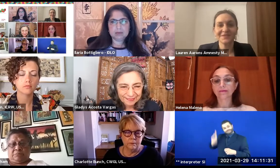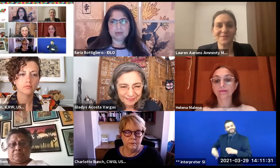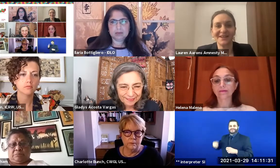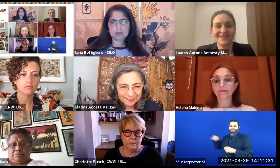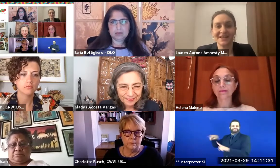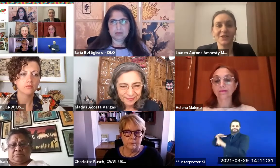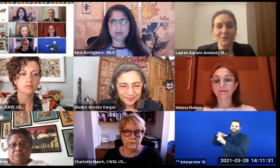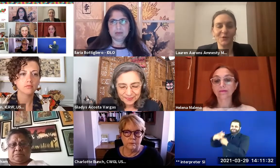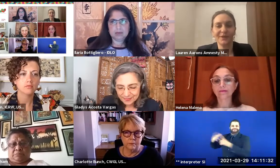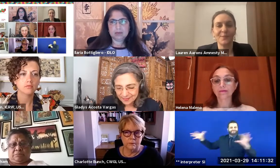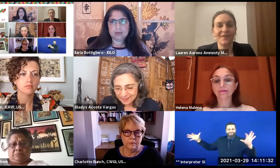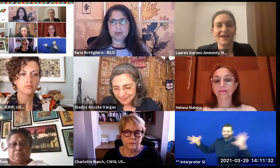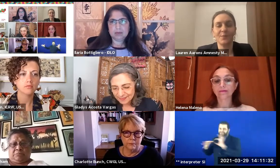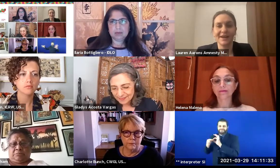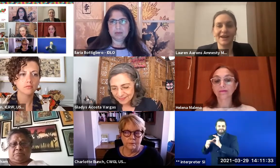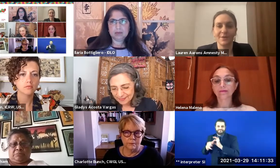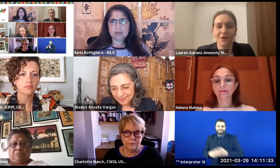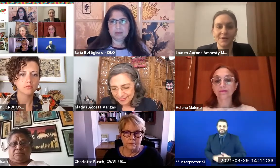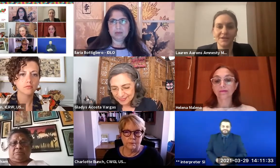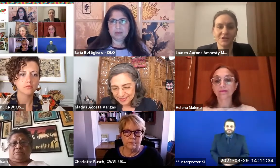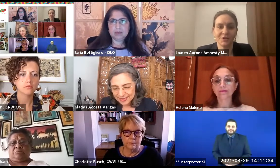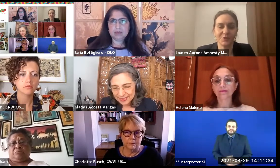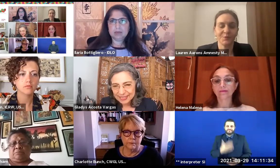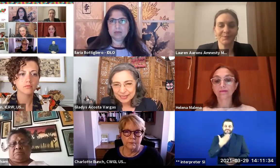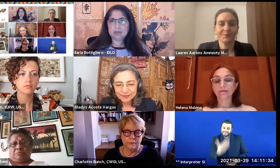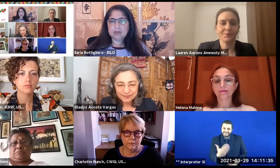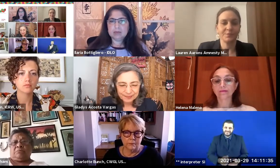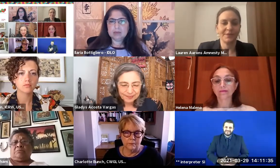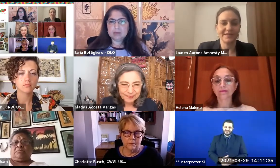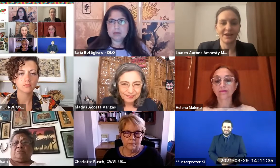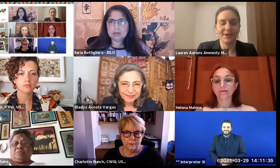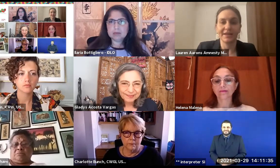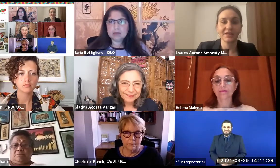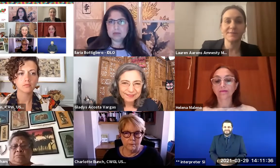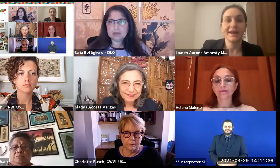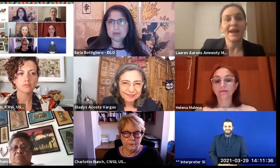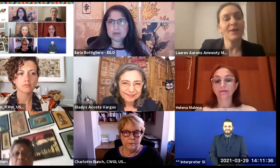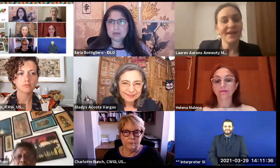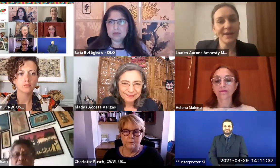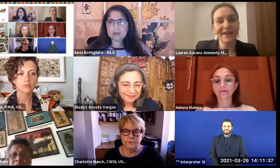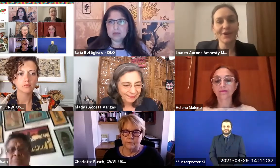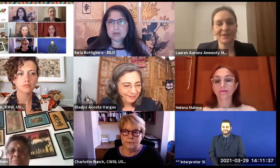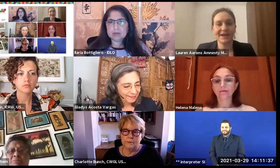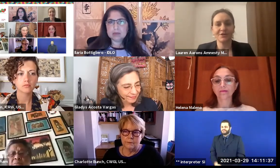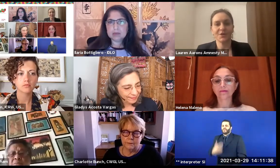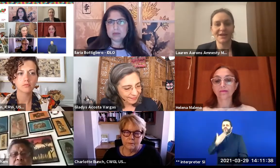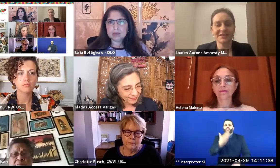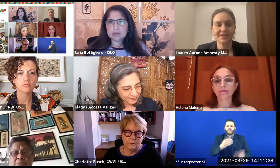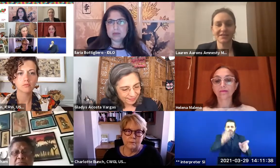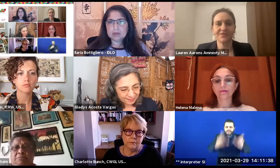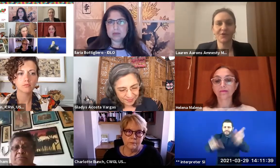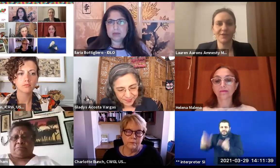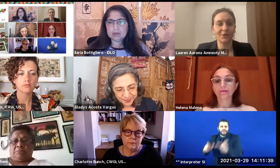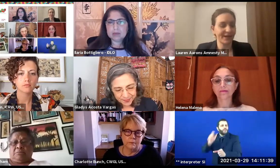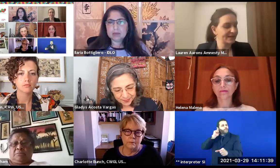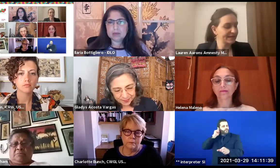Thank you so much. Thank you all. And with that, we can now open to... There's an echo again, excuse me. With that, we can open now to